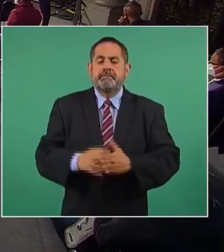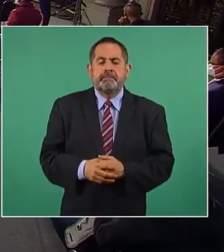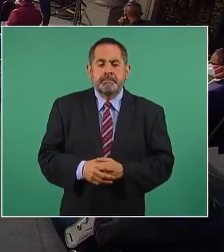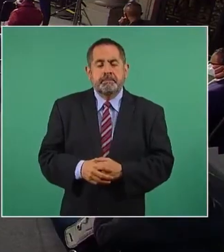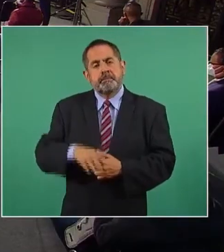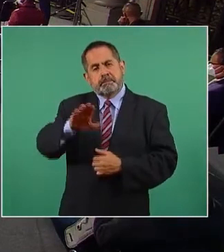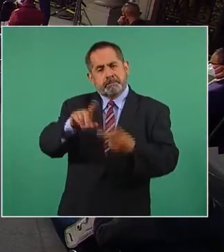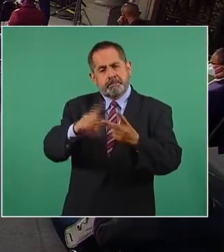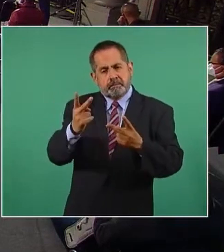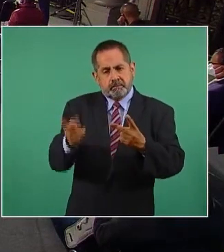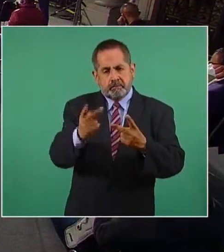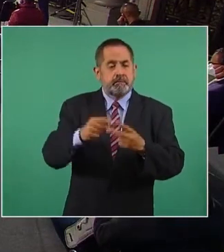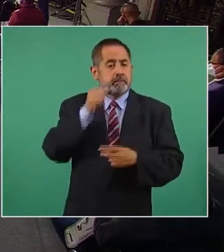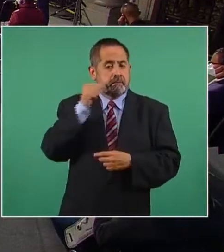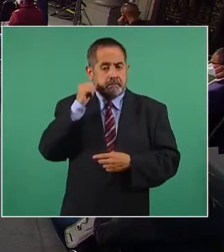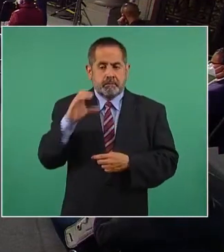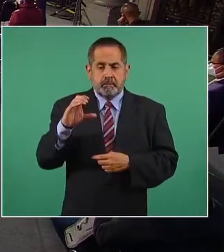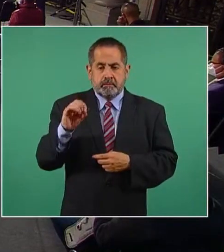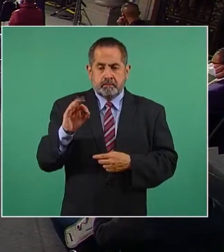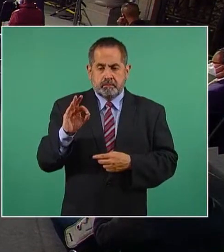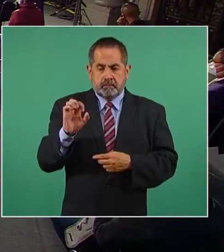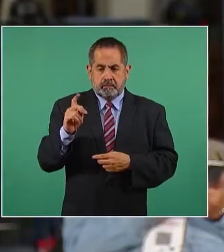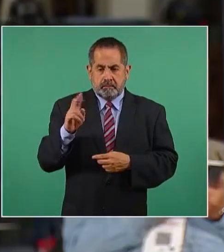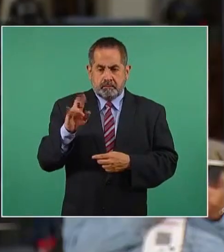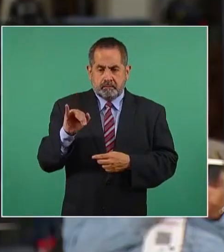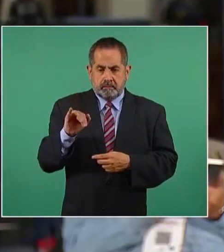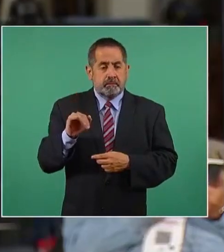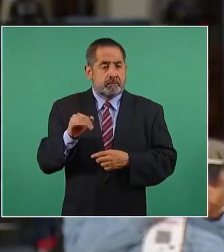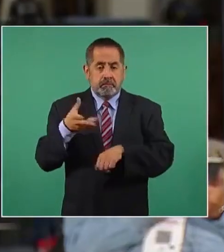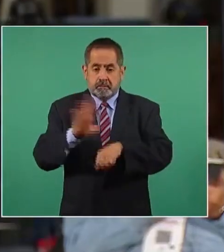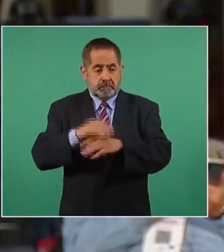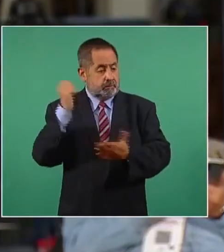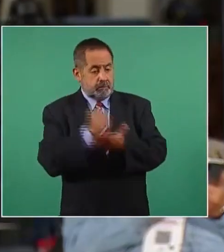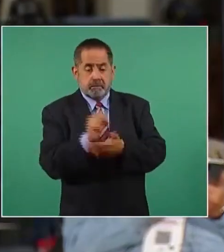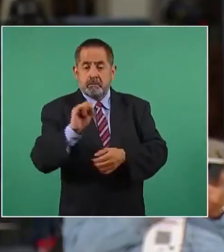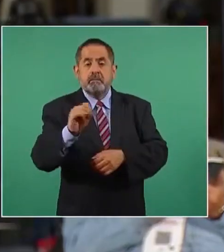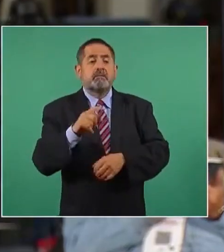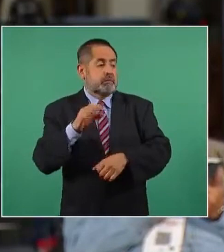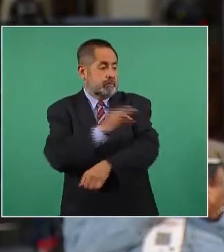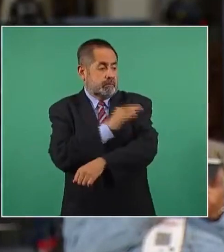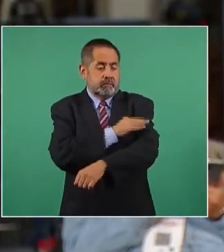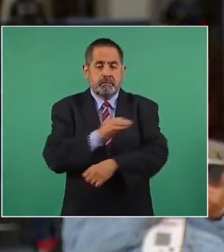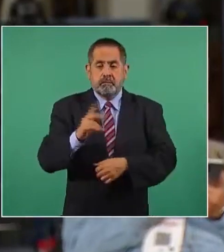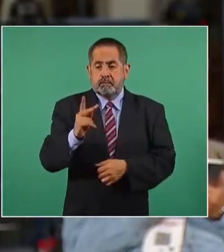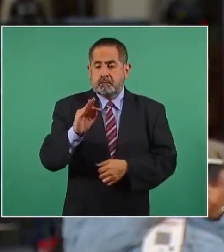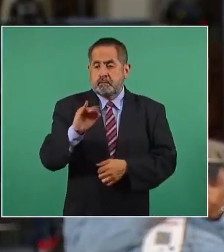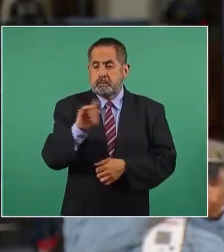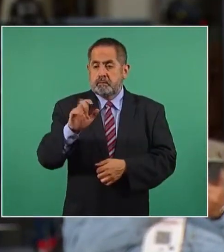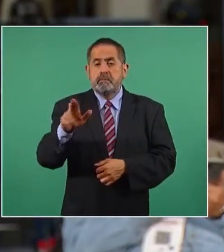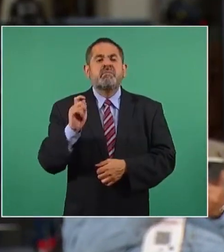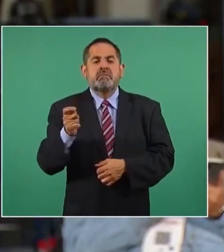día de ayer la COFEPRIS autorizó la vacuna de Pfizer en sentido de uso de emergencia para